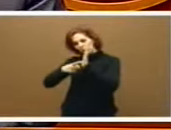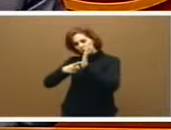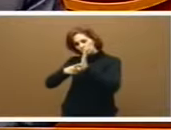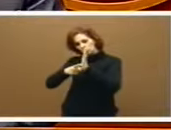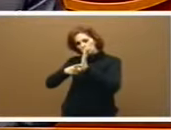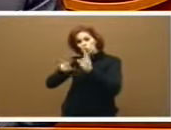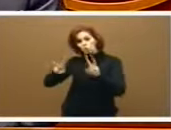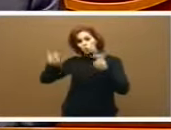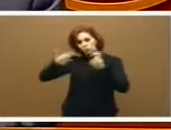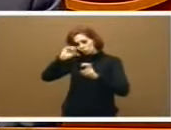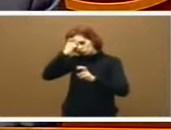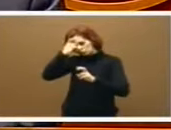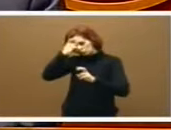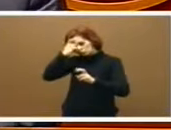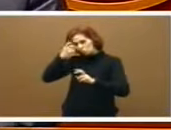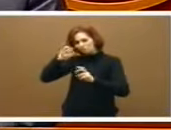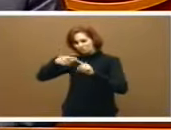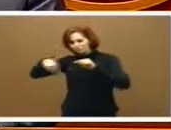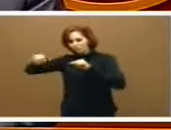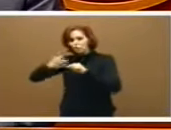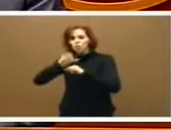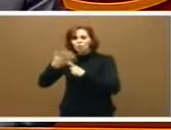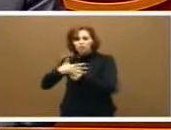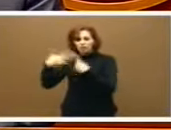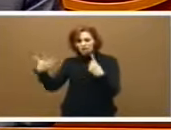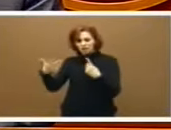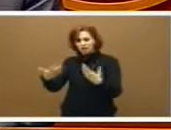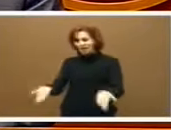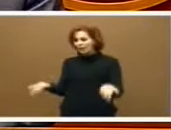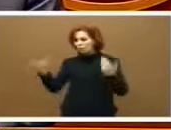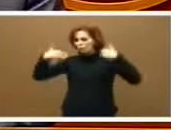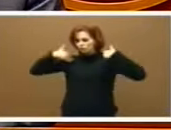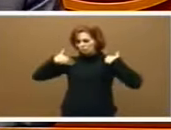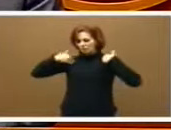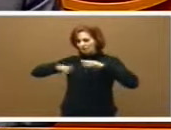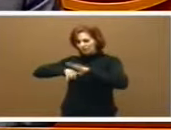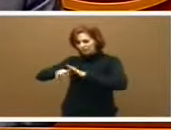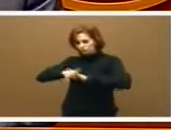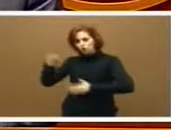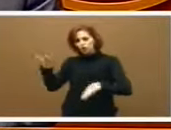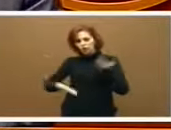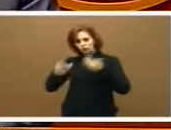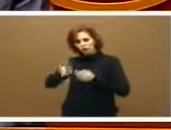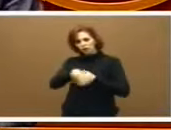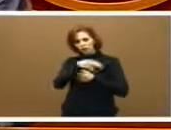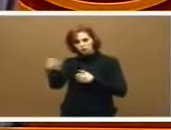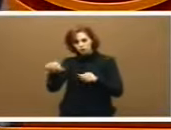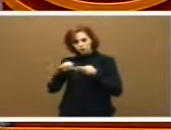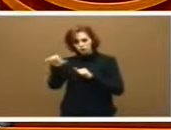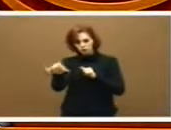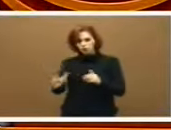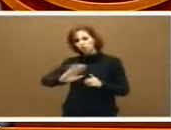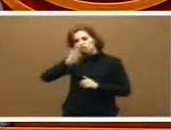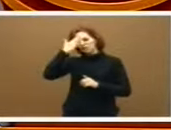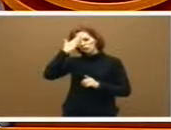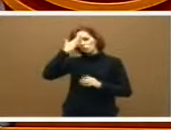nuevo precepto, numerado como 16, donde se regulaba la responsabilidad por la gestión y evaluación de los resultados para los titulares